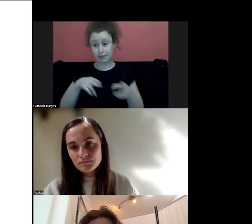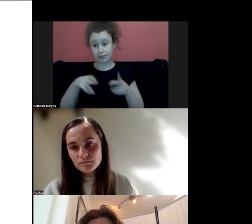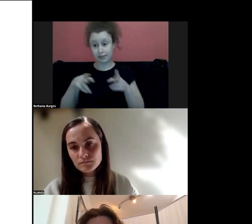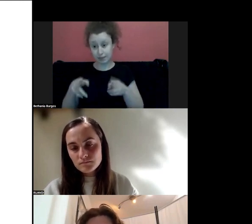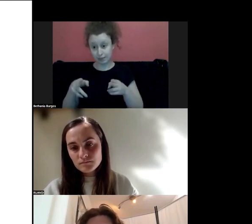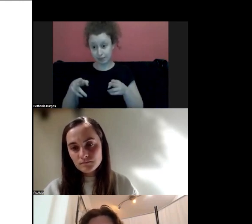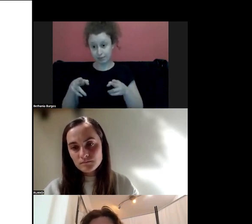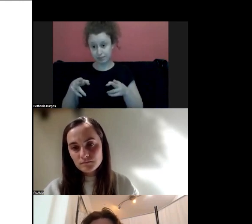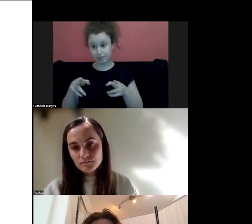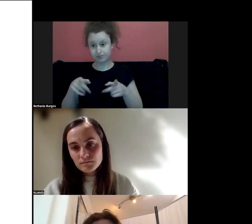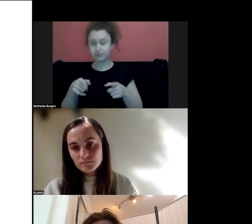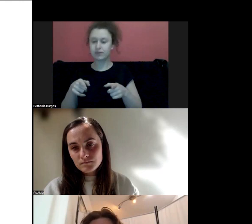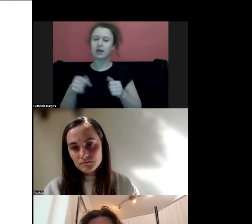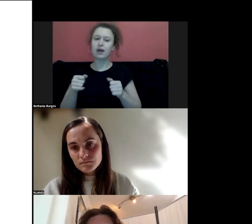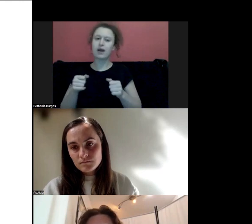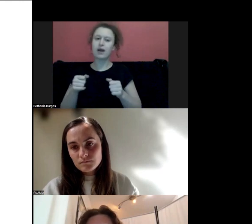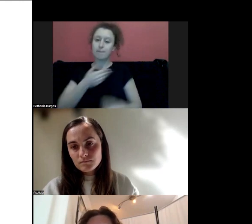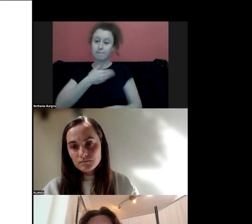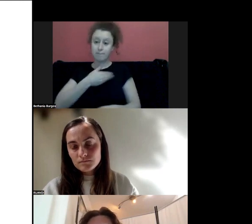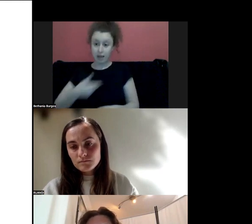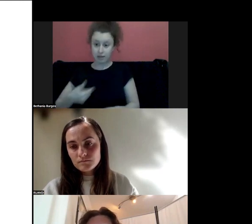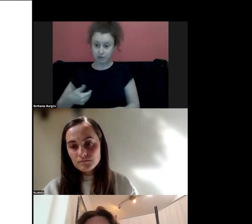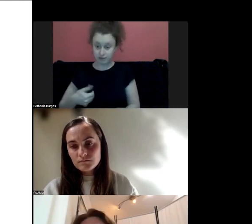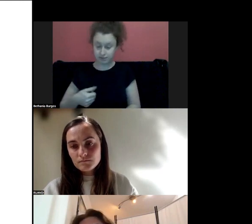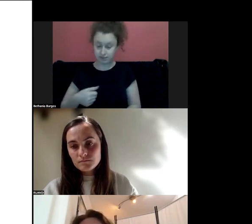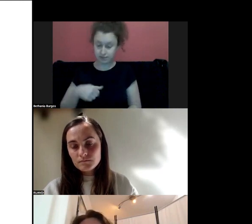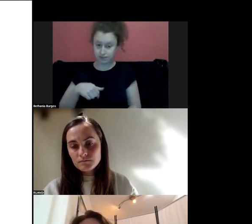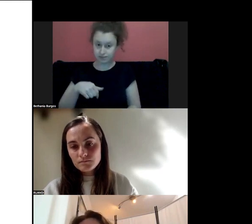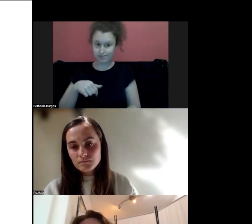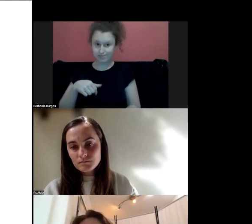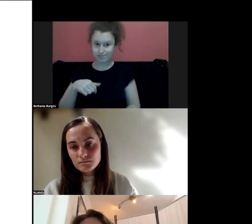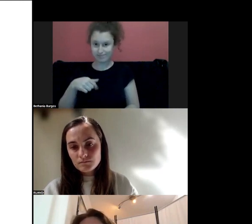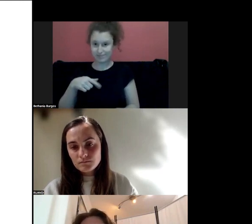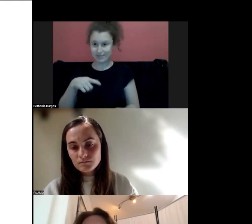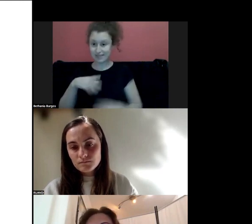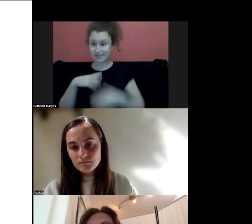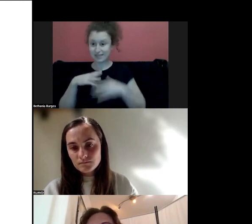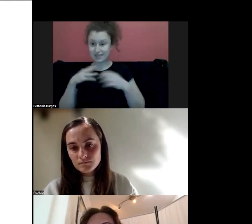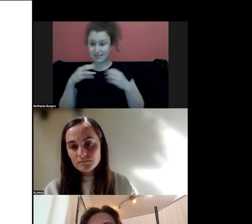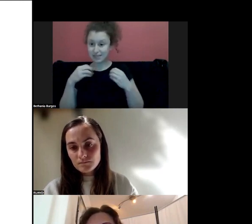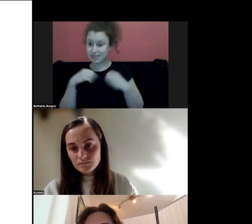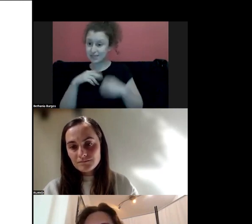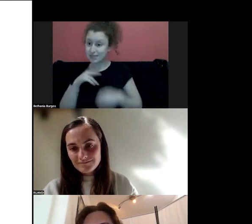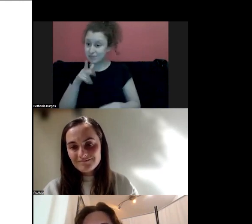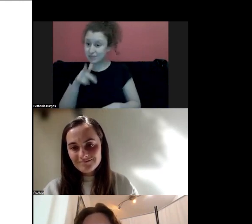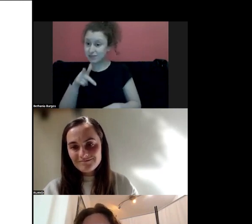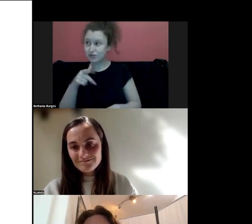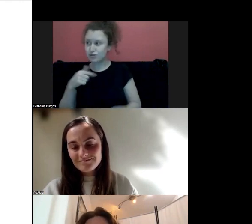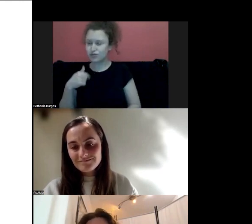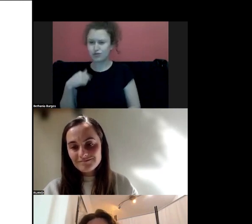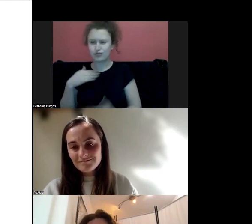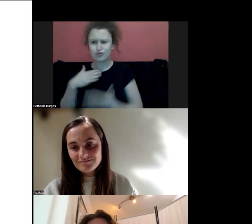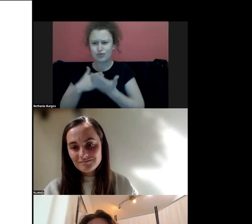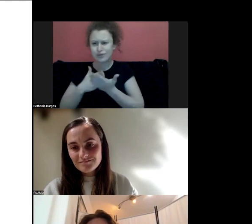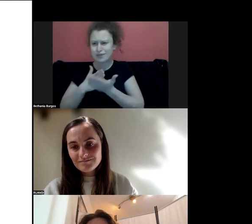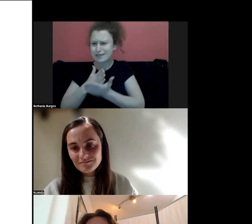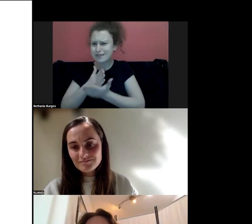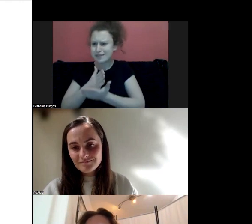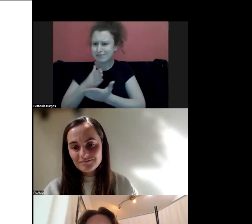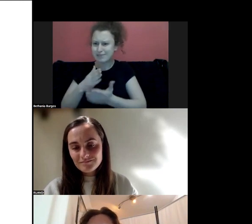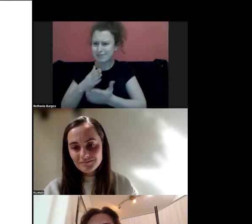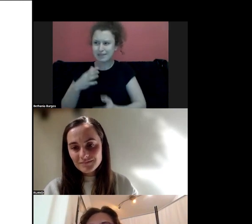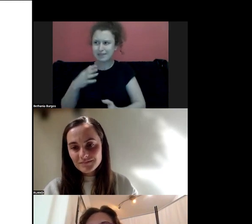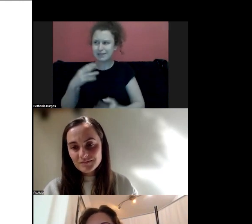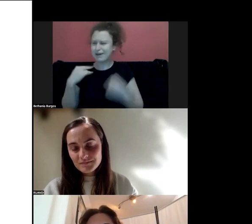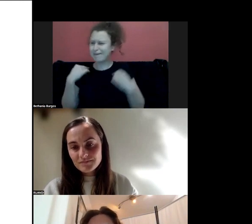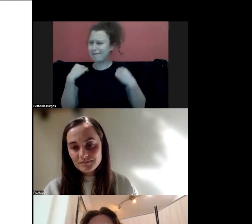de enfado y de rabia, y ella en ese momento representaba para mí todo el sistema educativo, como